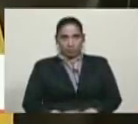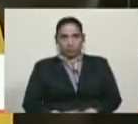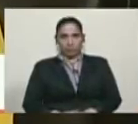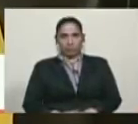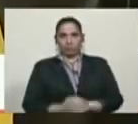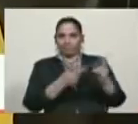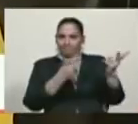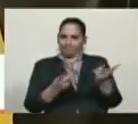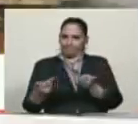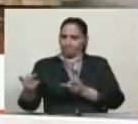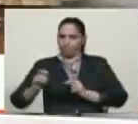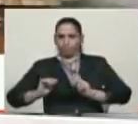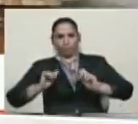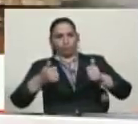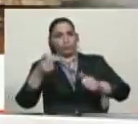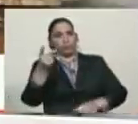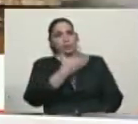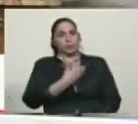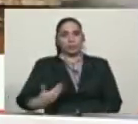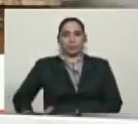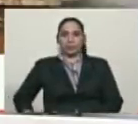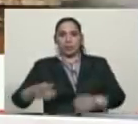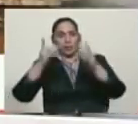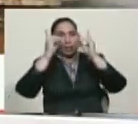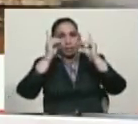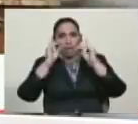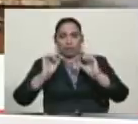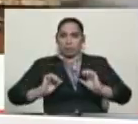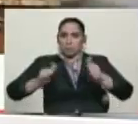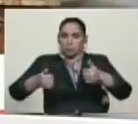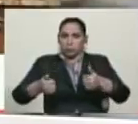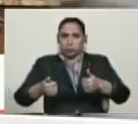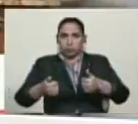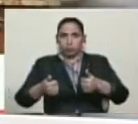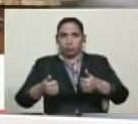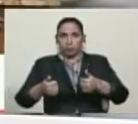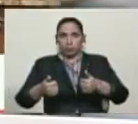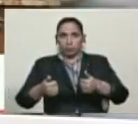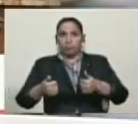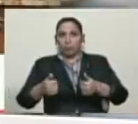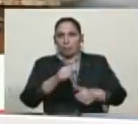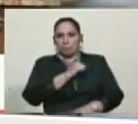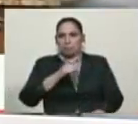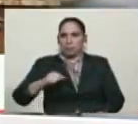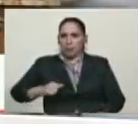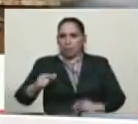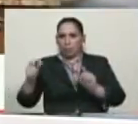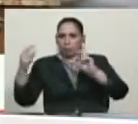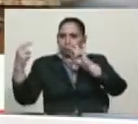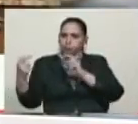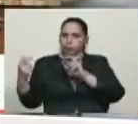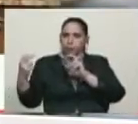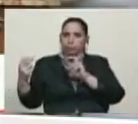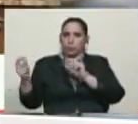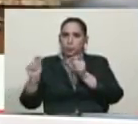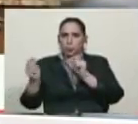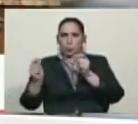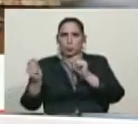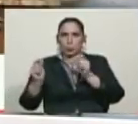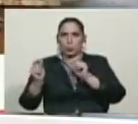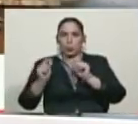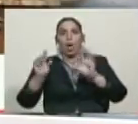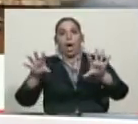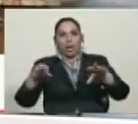procedió la vicepresidente ejecutiva en privado a aceptar la oferta